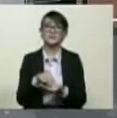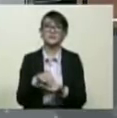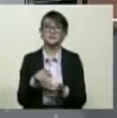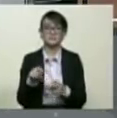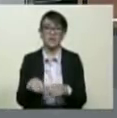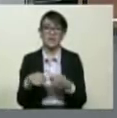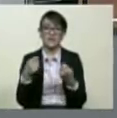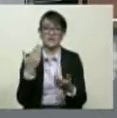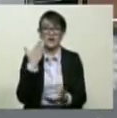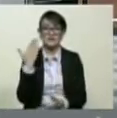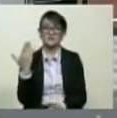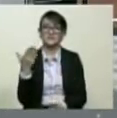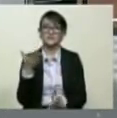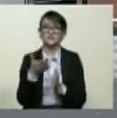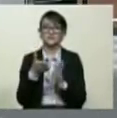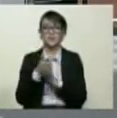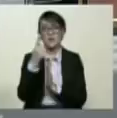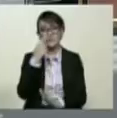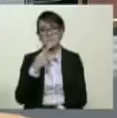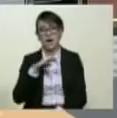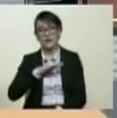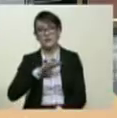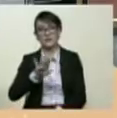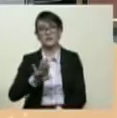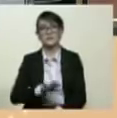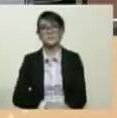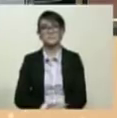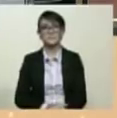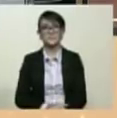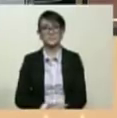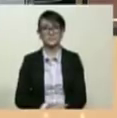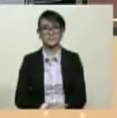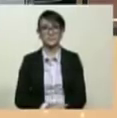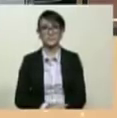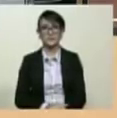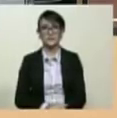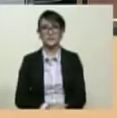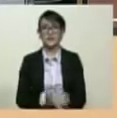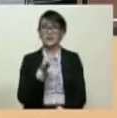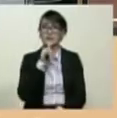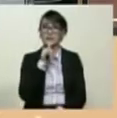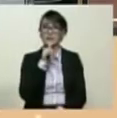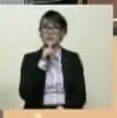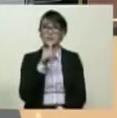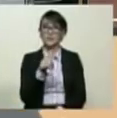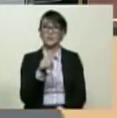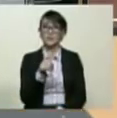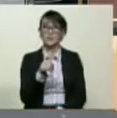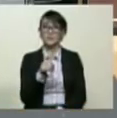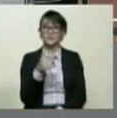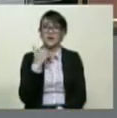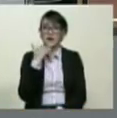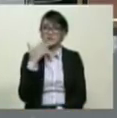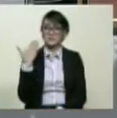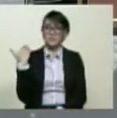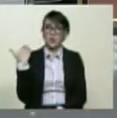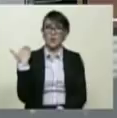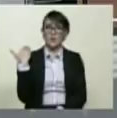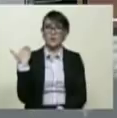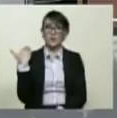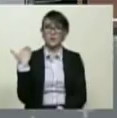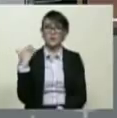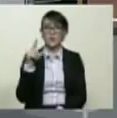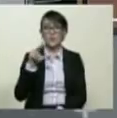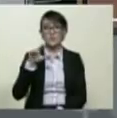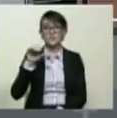desprestigiarlo precisamente, y también con relación a lo que sería una denuncia que habría hecho hace pocos minutos el candidato